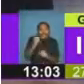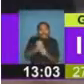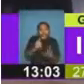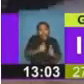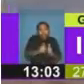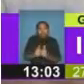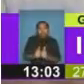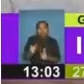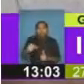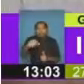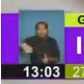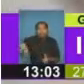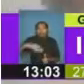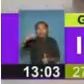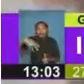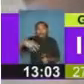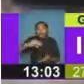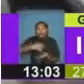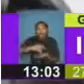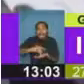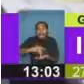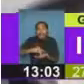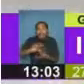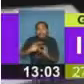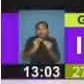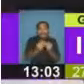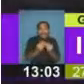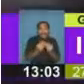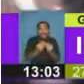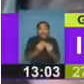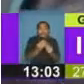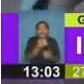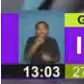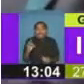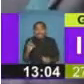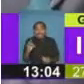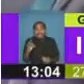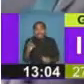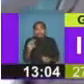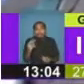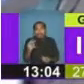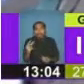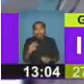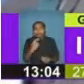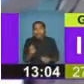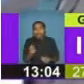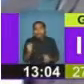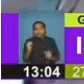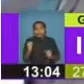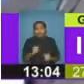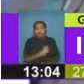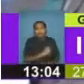podamos tener disponer de 60 mw ahí el otro día dije que acá al frente del parque